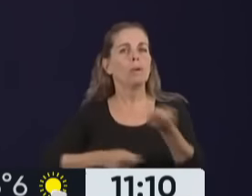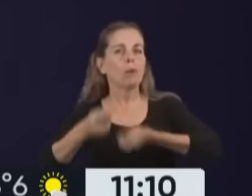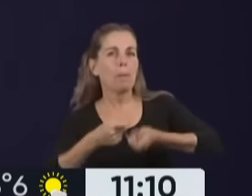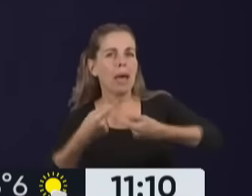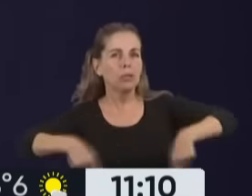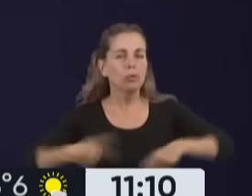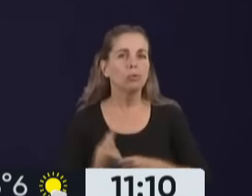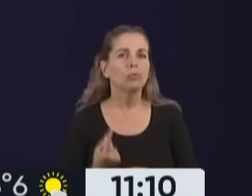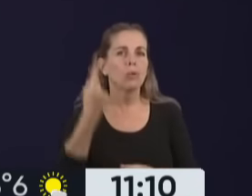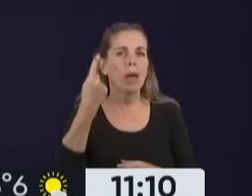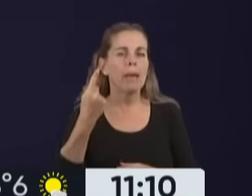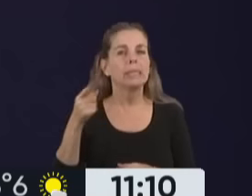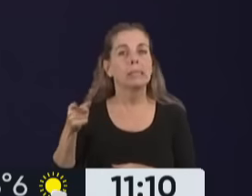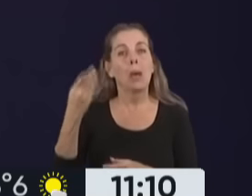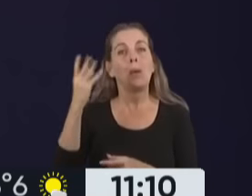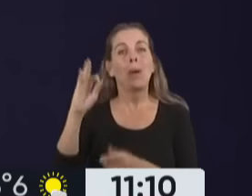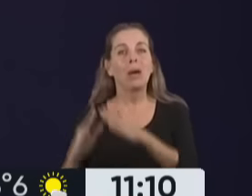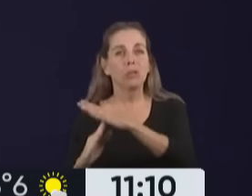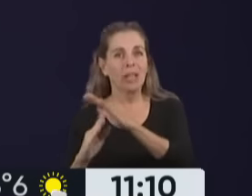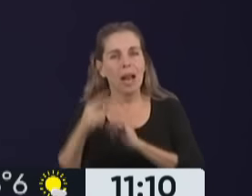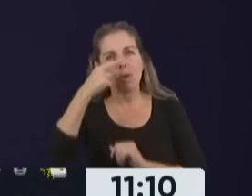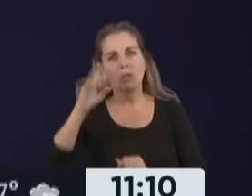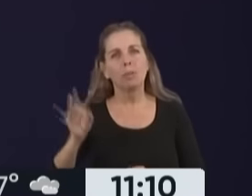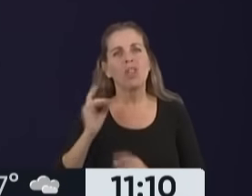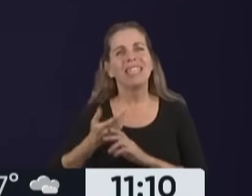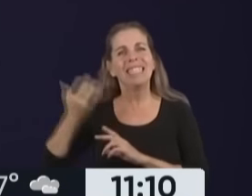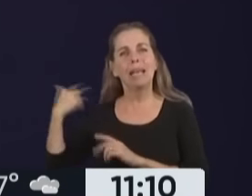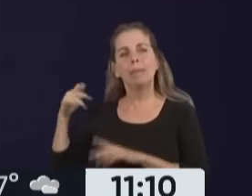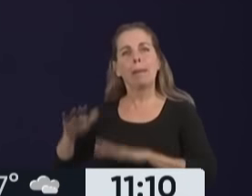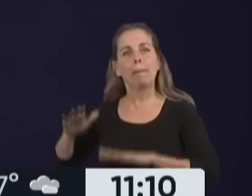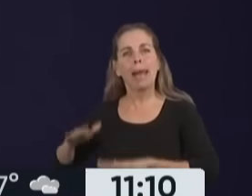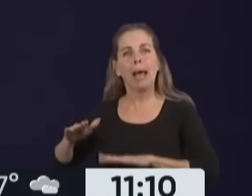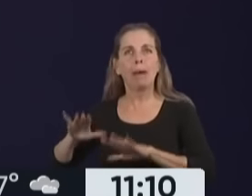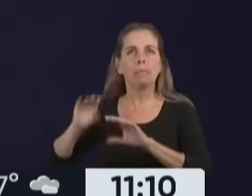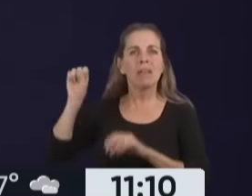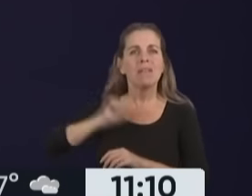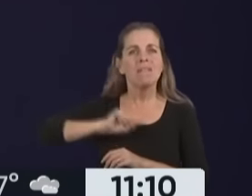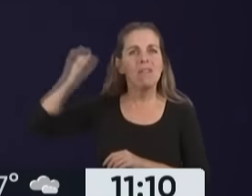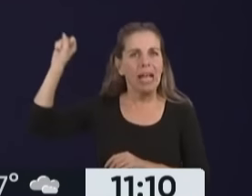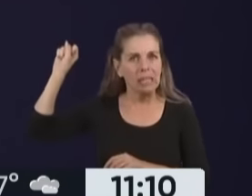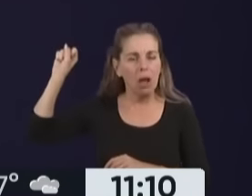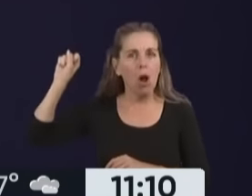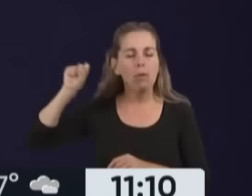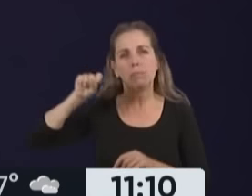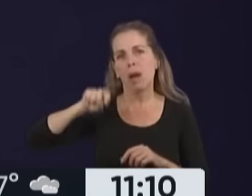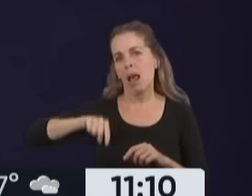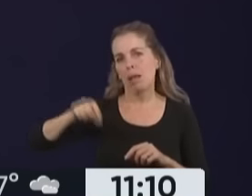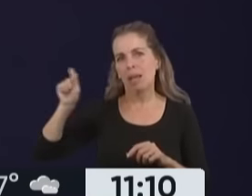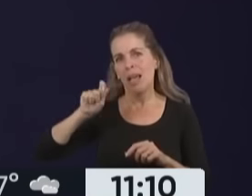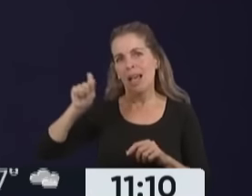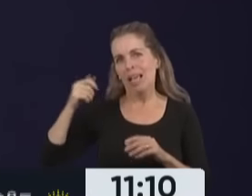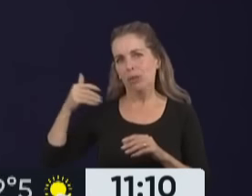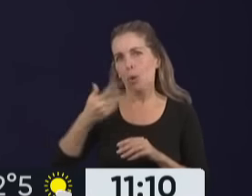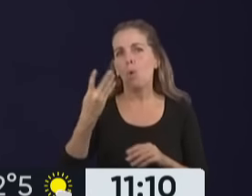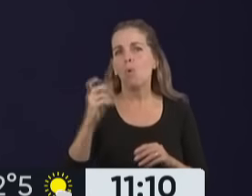Banco Central, en diciembre pasado esperaban una inflación acumulada para estos primeros